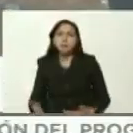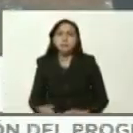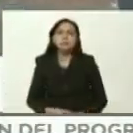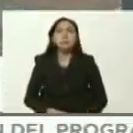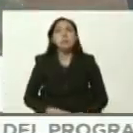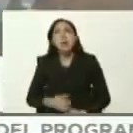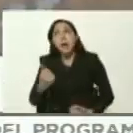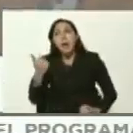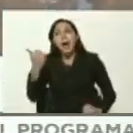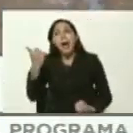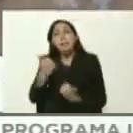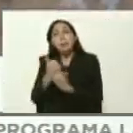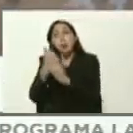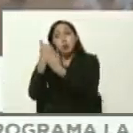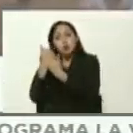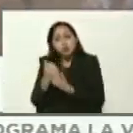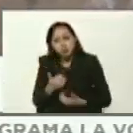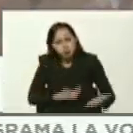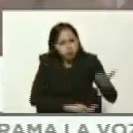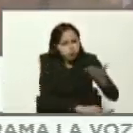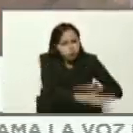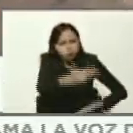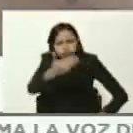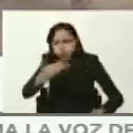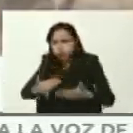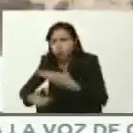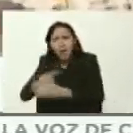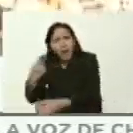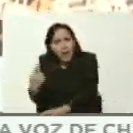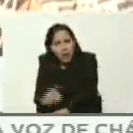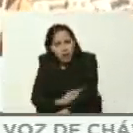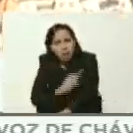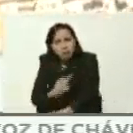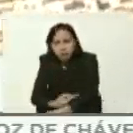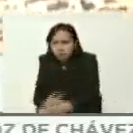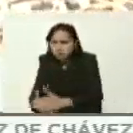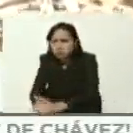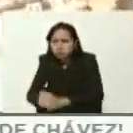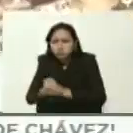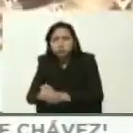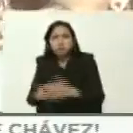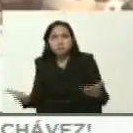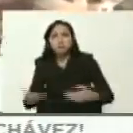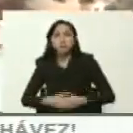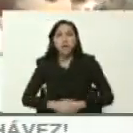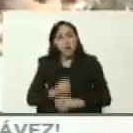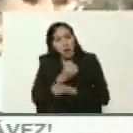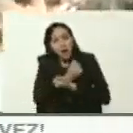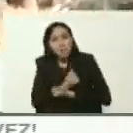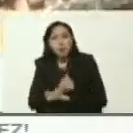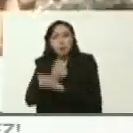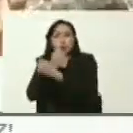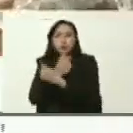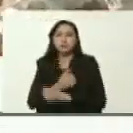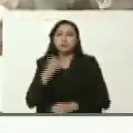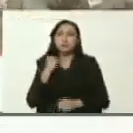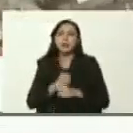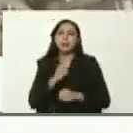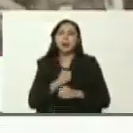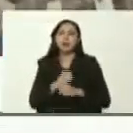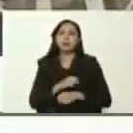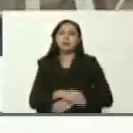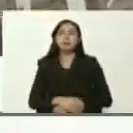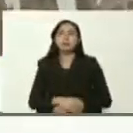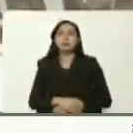de apoyo mutuo, de hermandad. Son jornadas de amor.